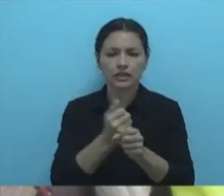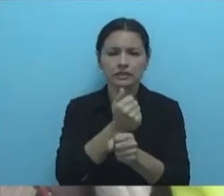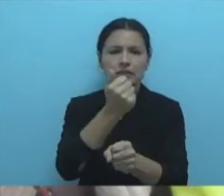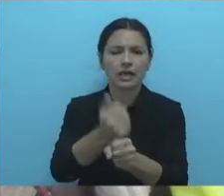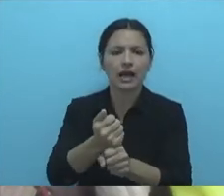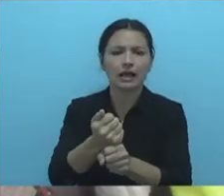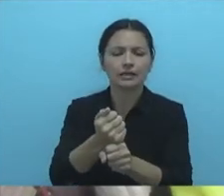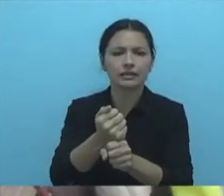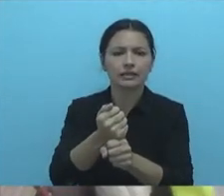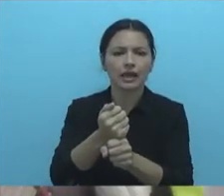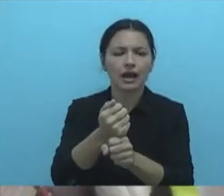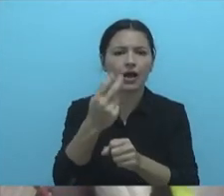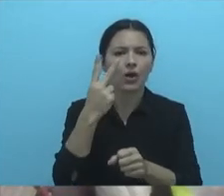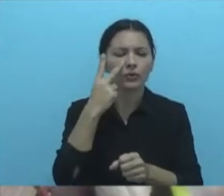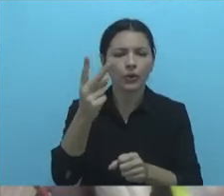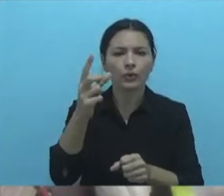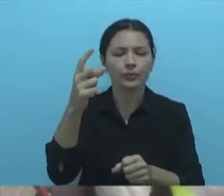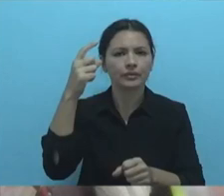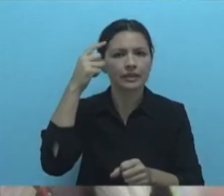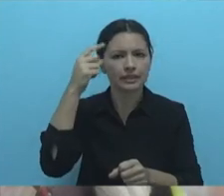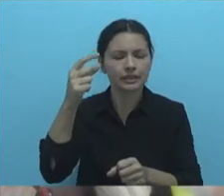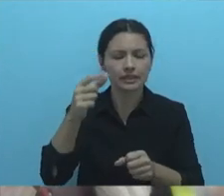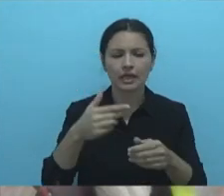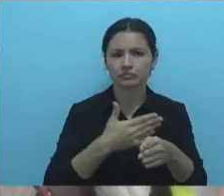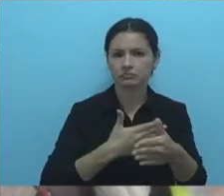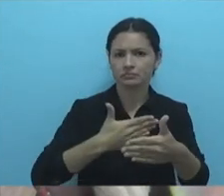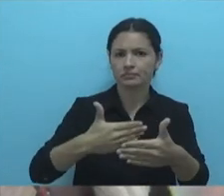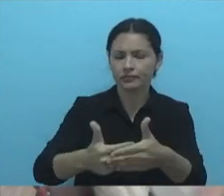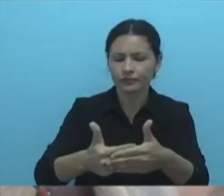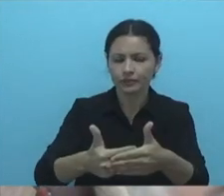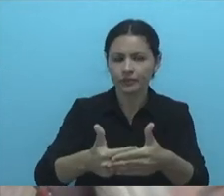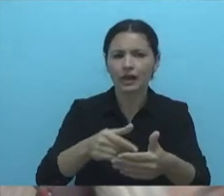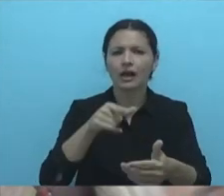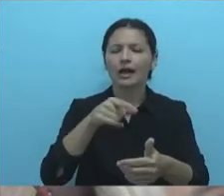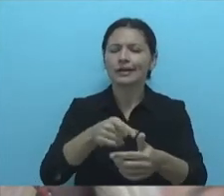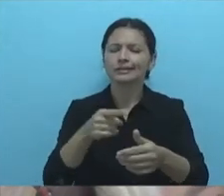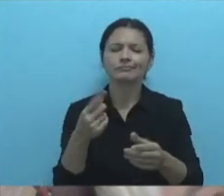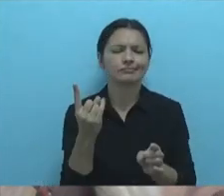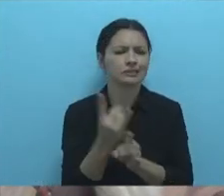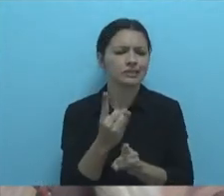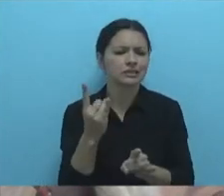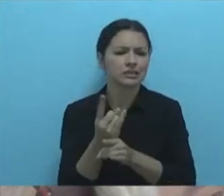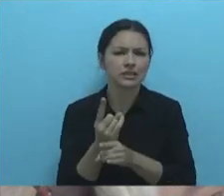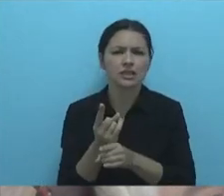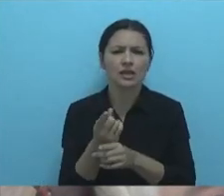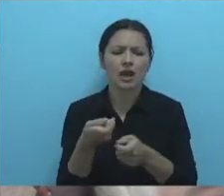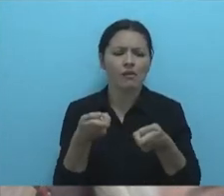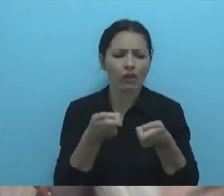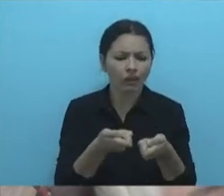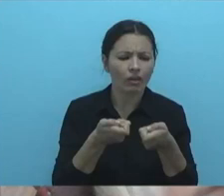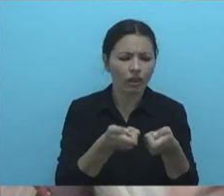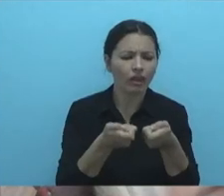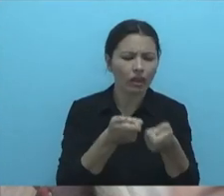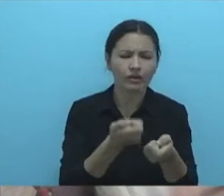fue derogado el código de faltas el 10 de junio del 2010 y fueron y fue